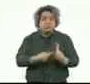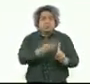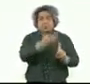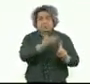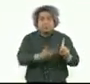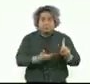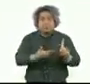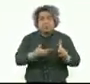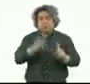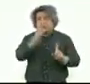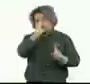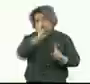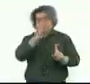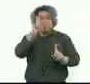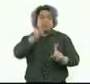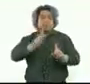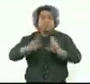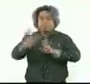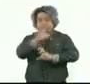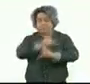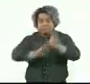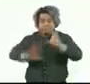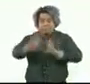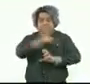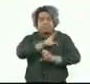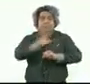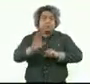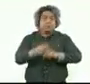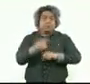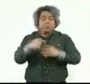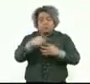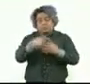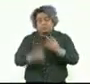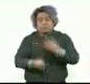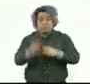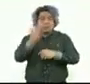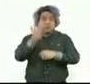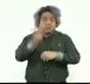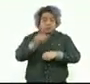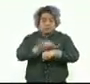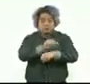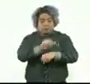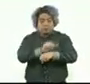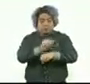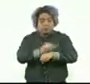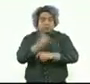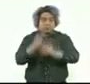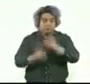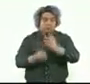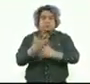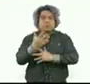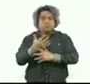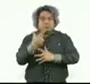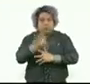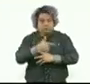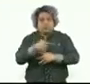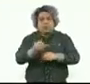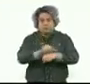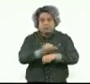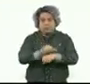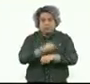gobierno, Claudia Sheinbaum, la entrega de 4 unidades médicas